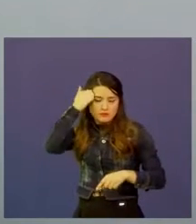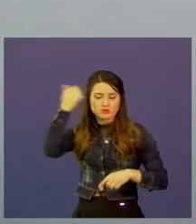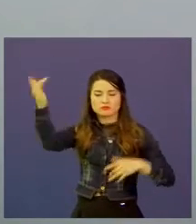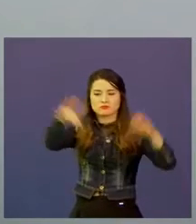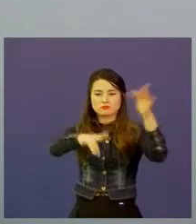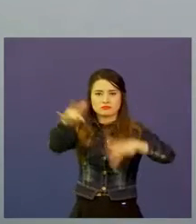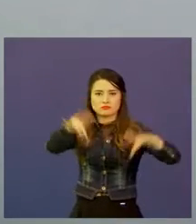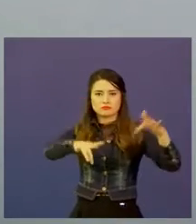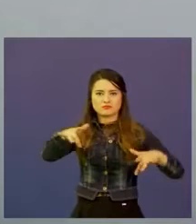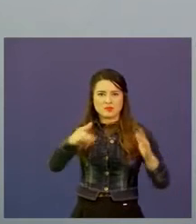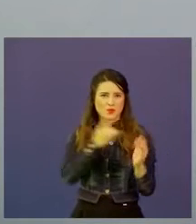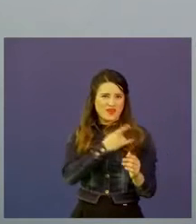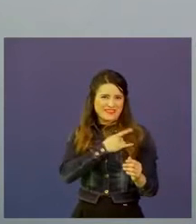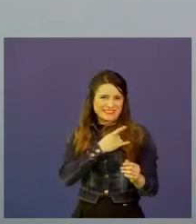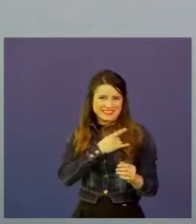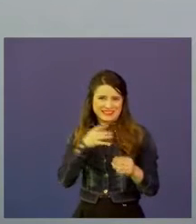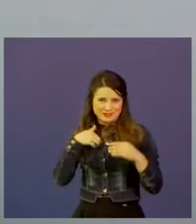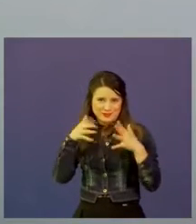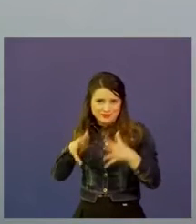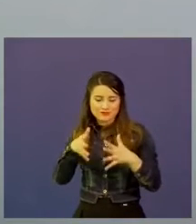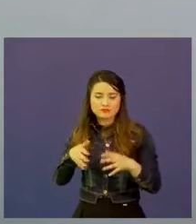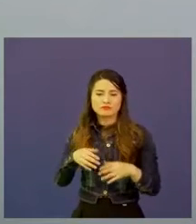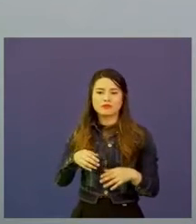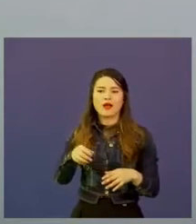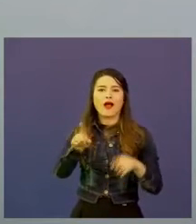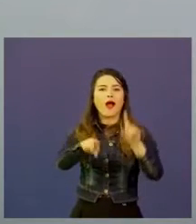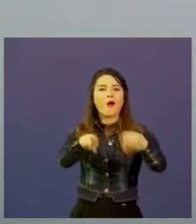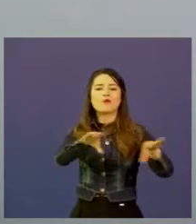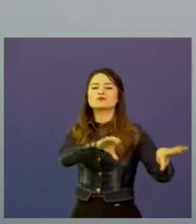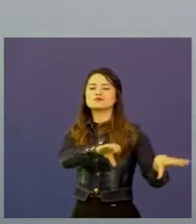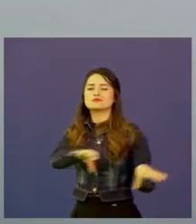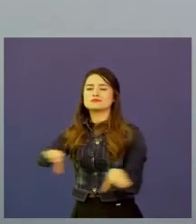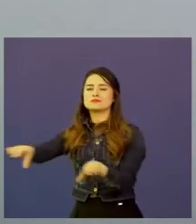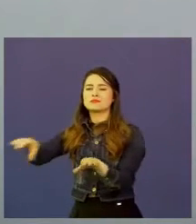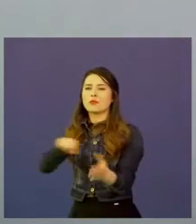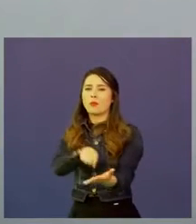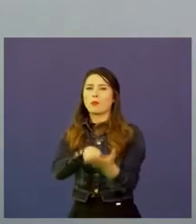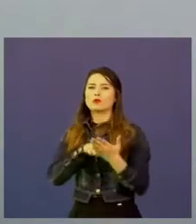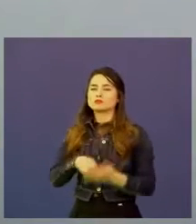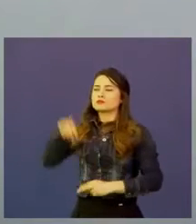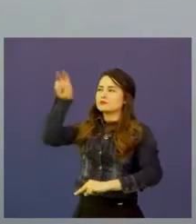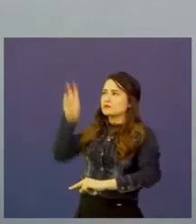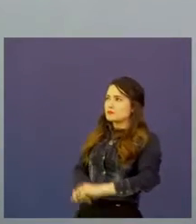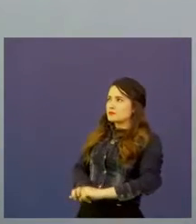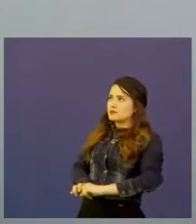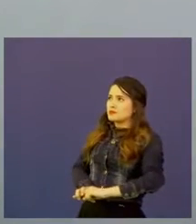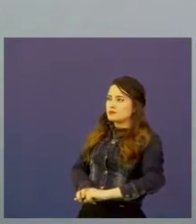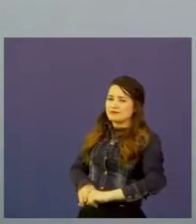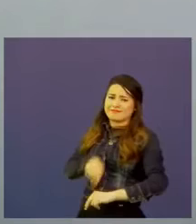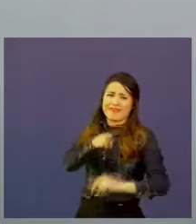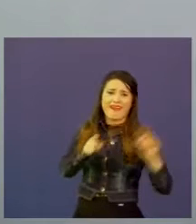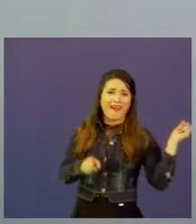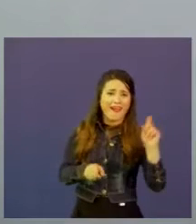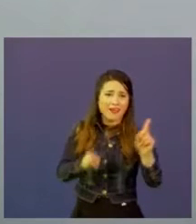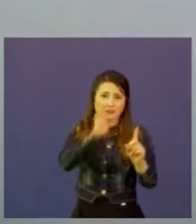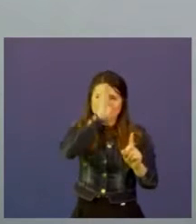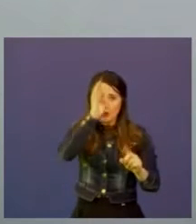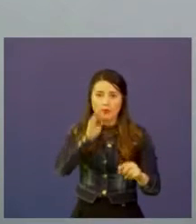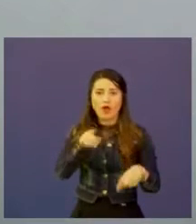de escuchar, llenarse de información, pero muy pocos generan preguntas, critican,